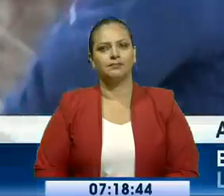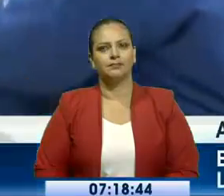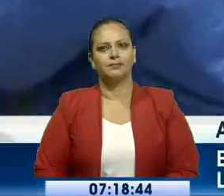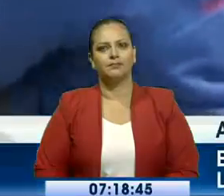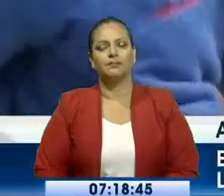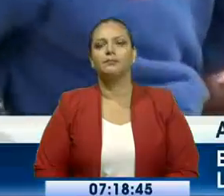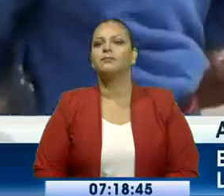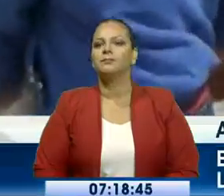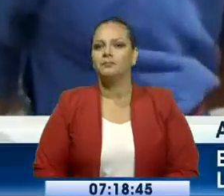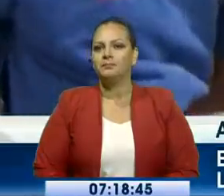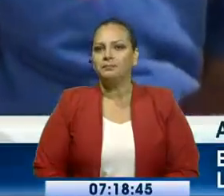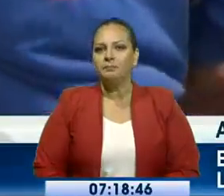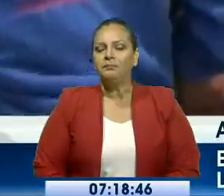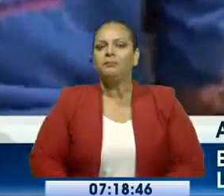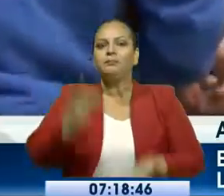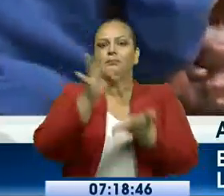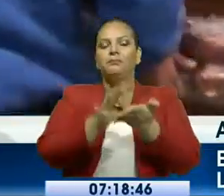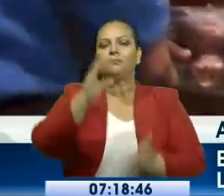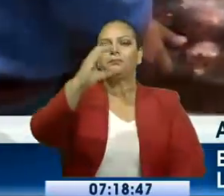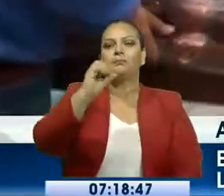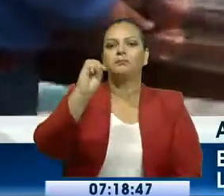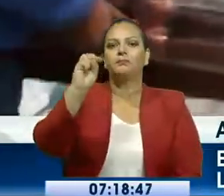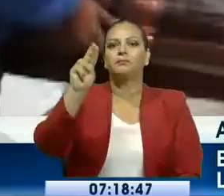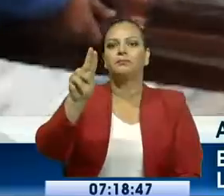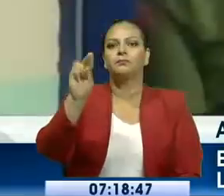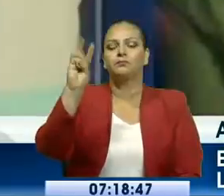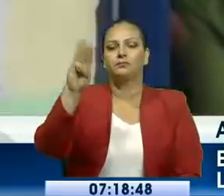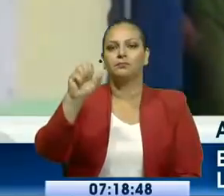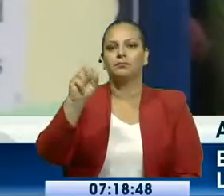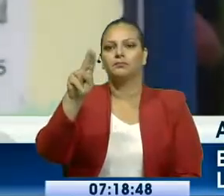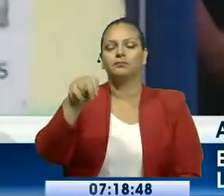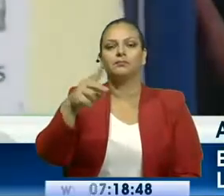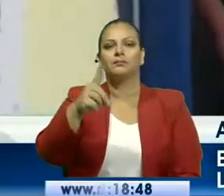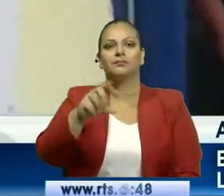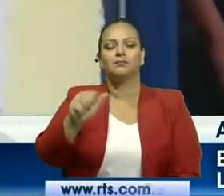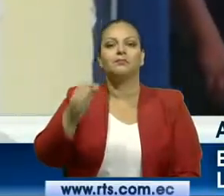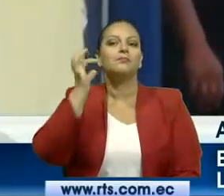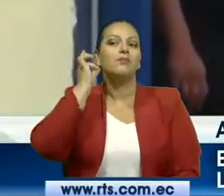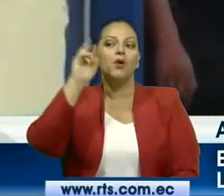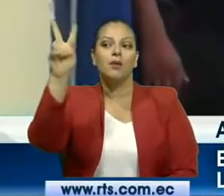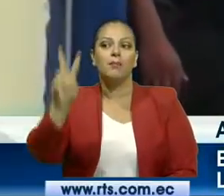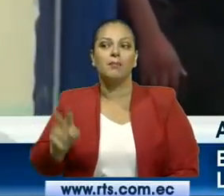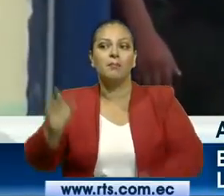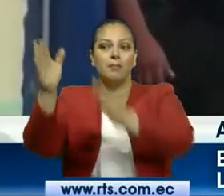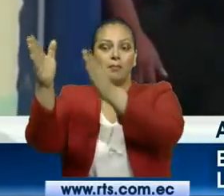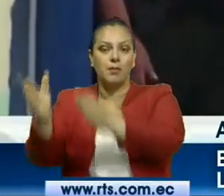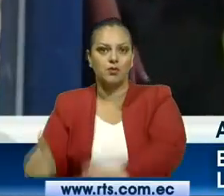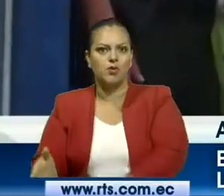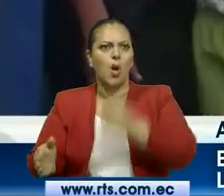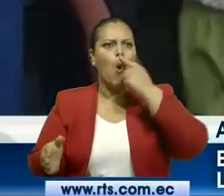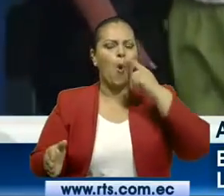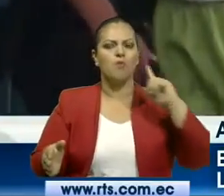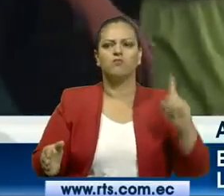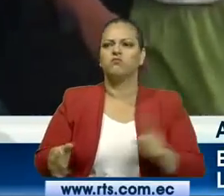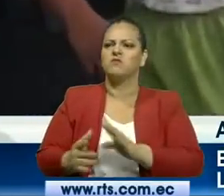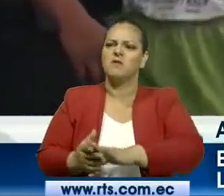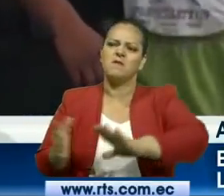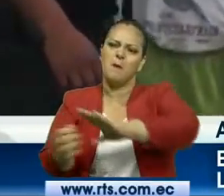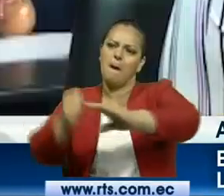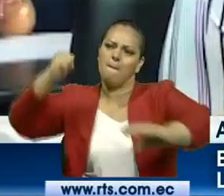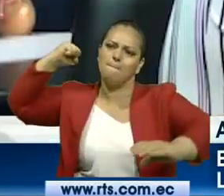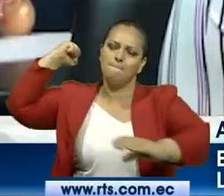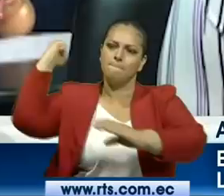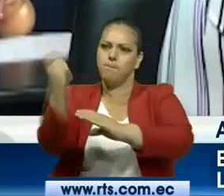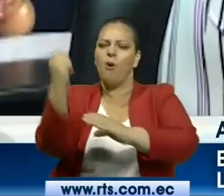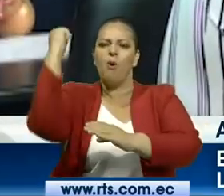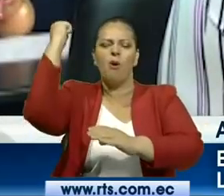quien le habría apuñalado, según la fiscalía, a la altura del corazón. Al detenido le dictaminaron orden de prisión preventiva.